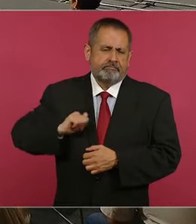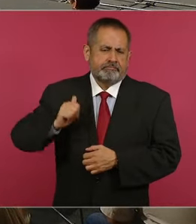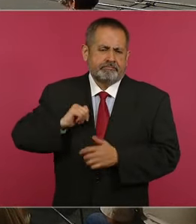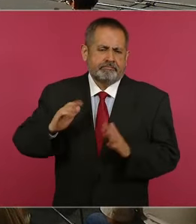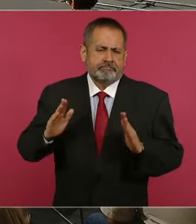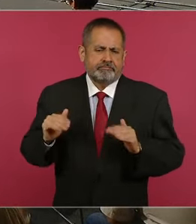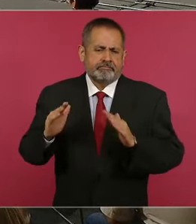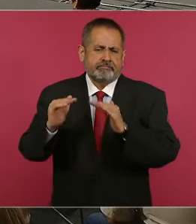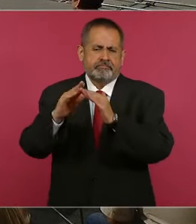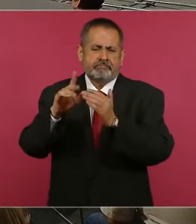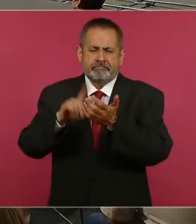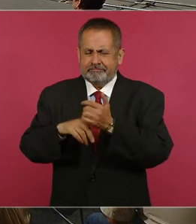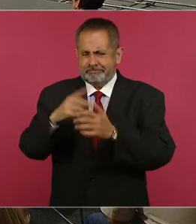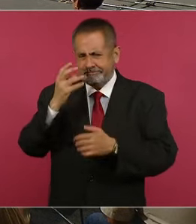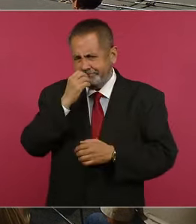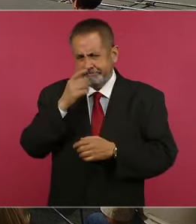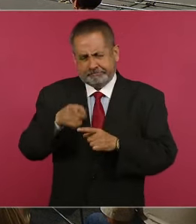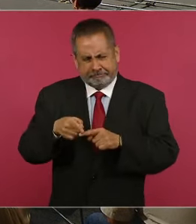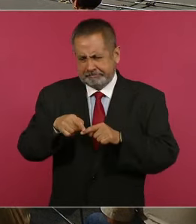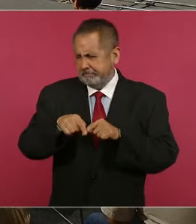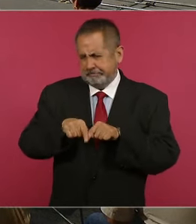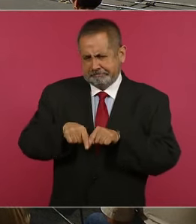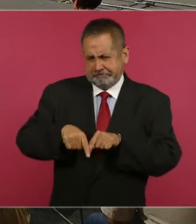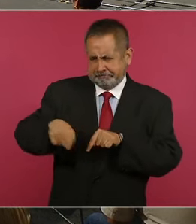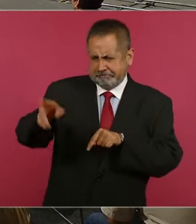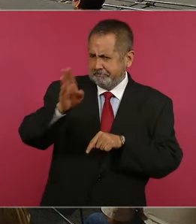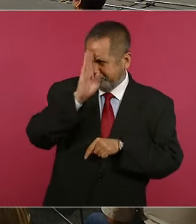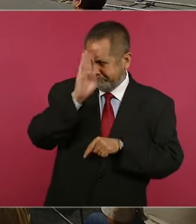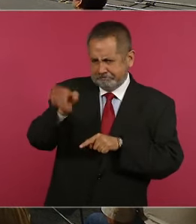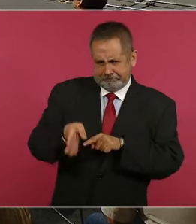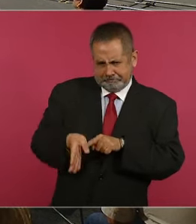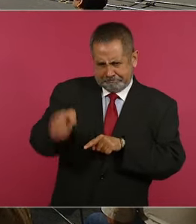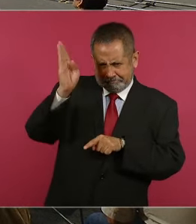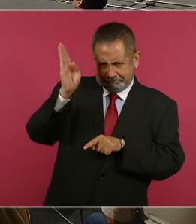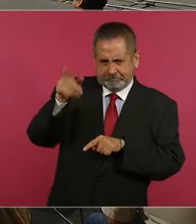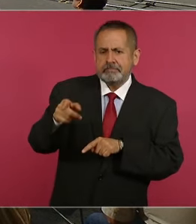arqueológica que está en línea recta de